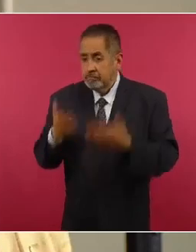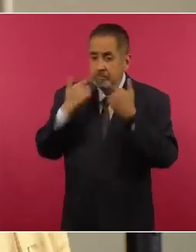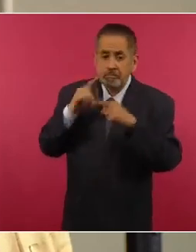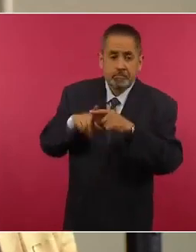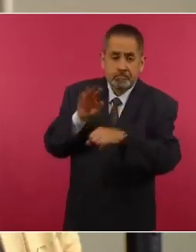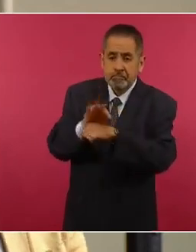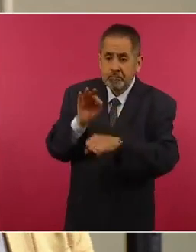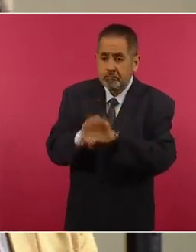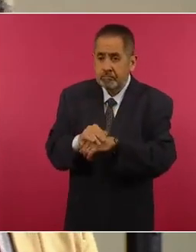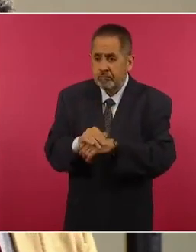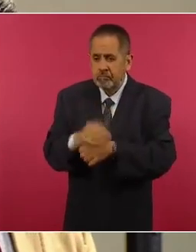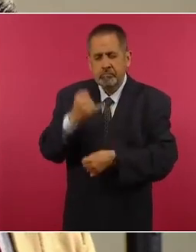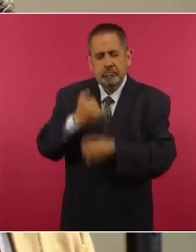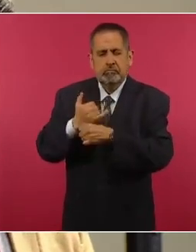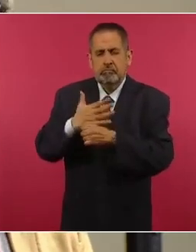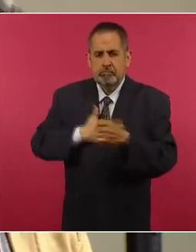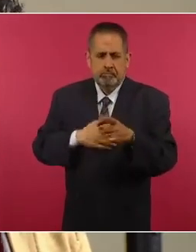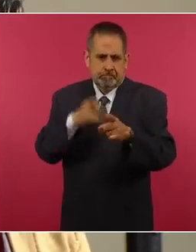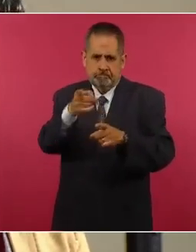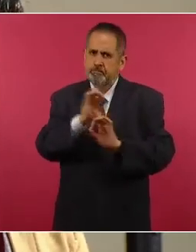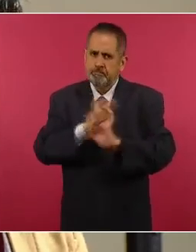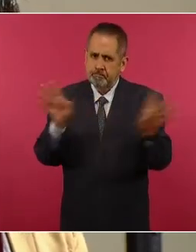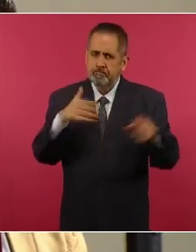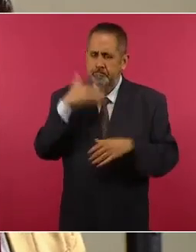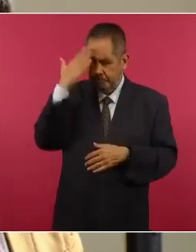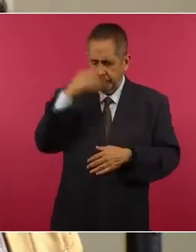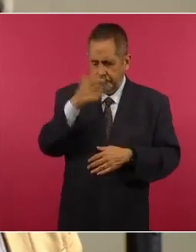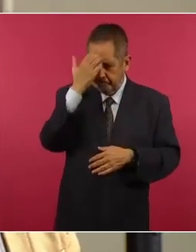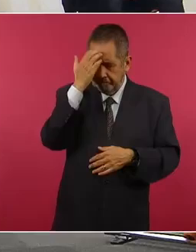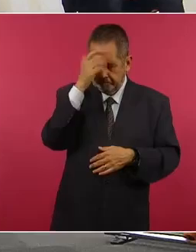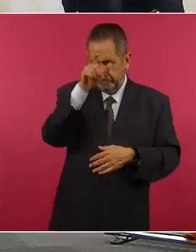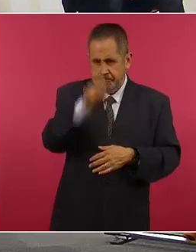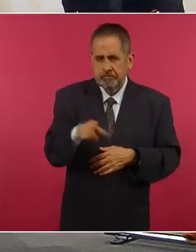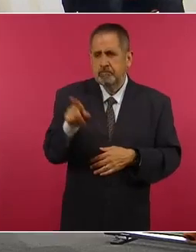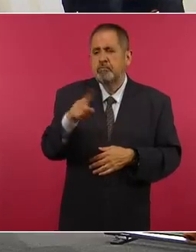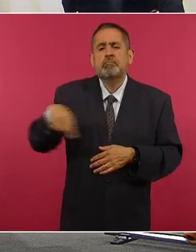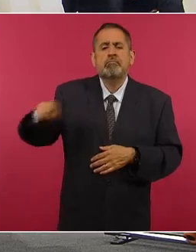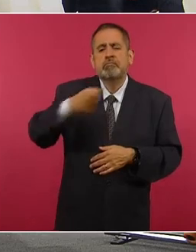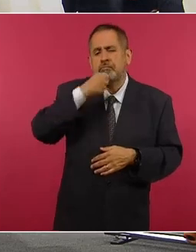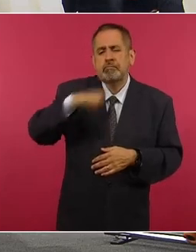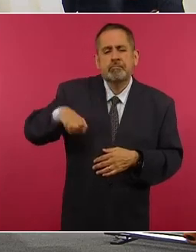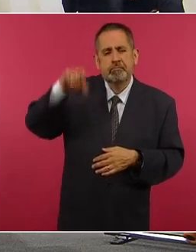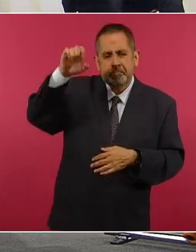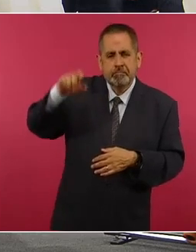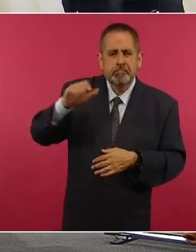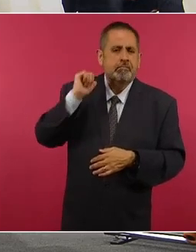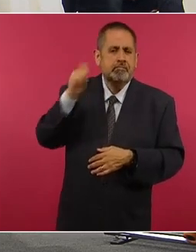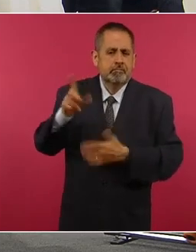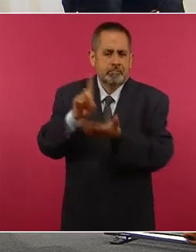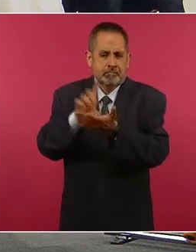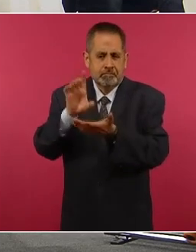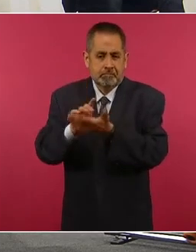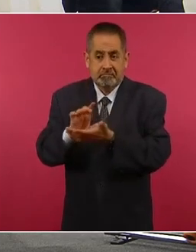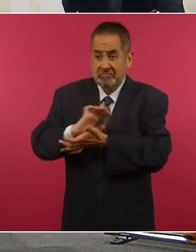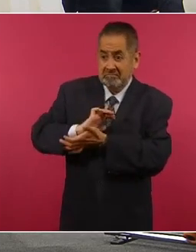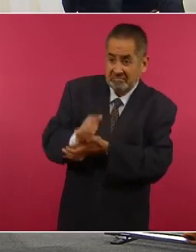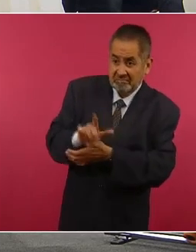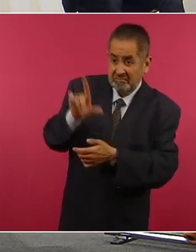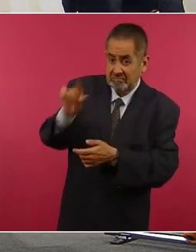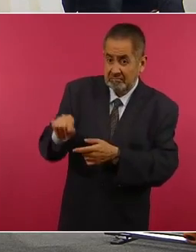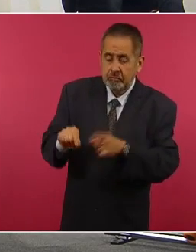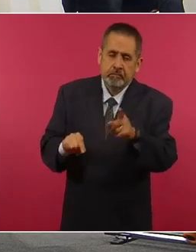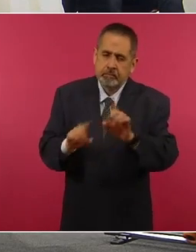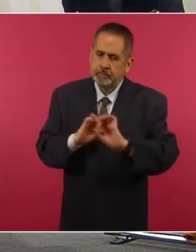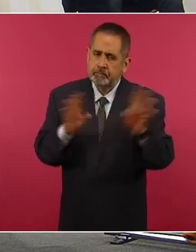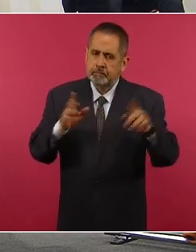recursos, gente inclusive de la tercera edad o más aún en algún tipo de discapacidad, quienes en